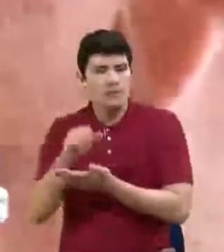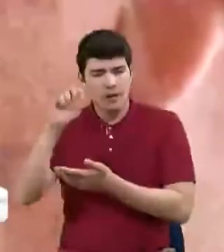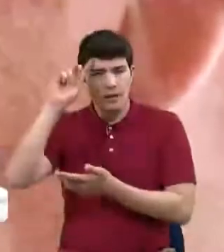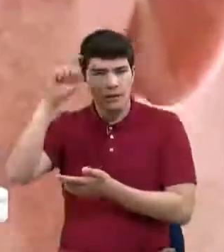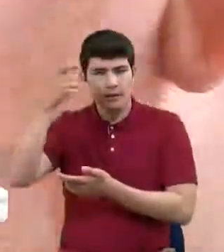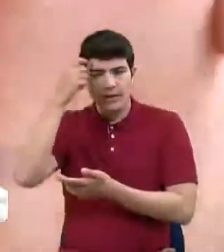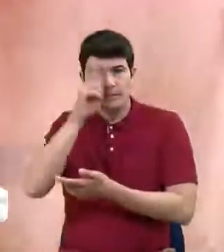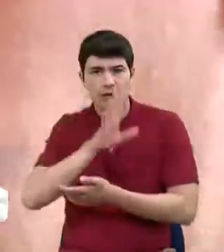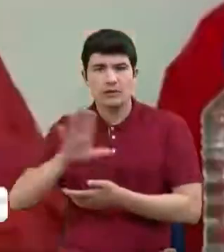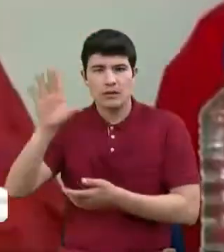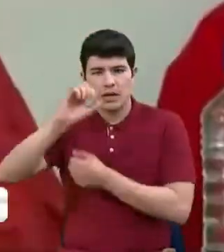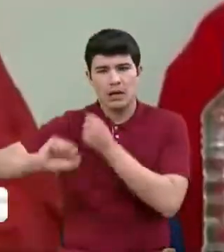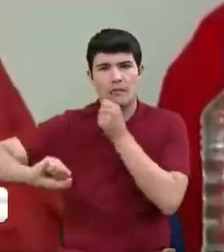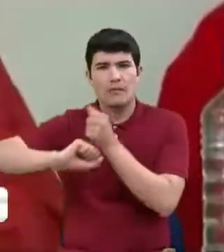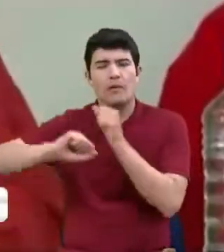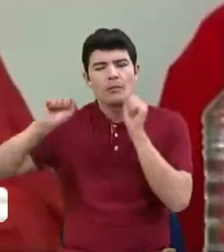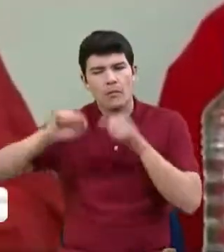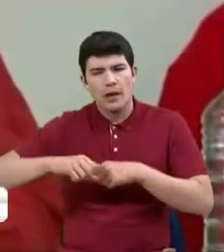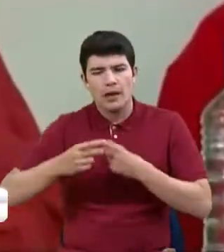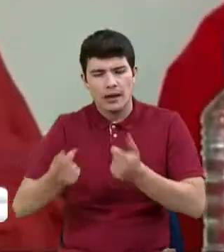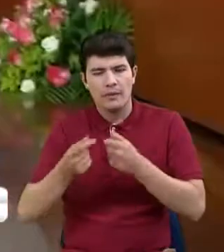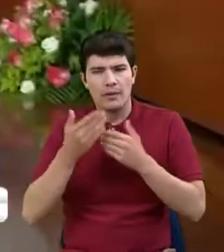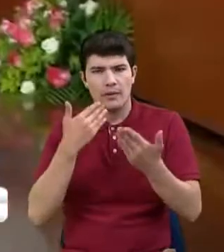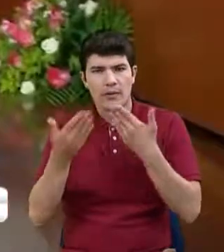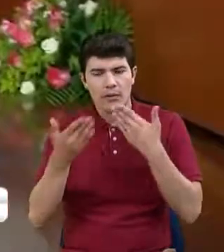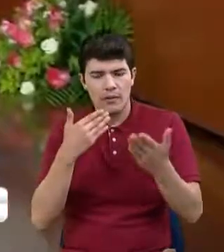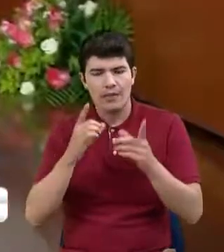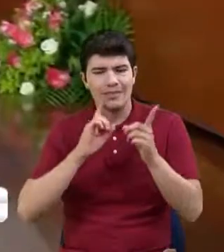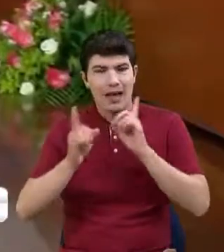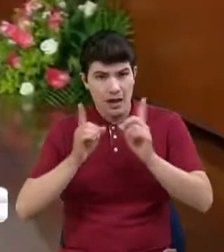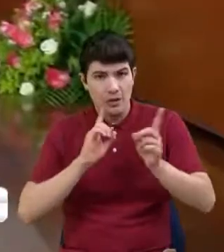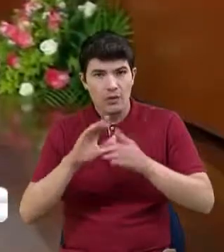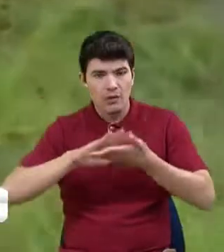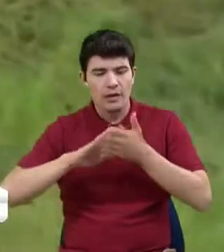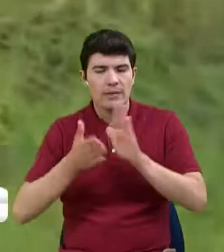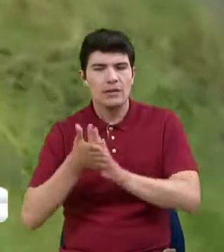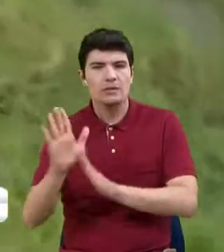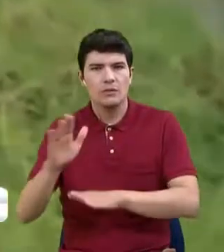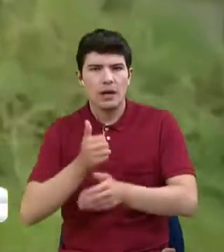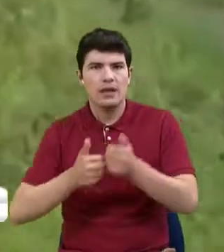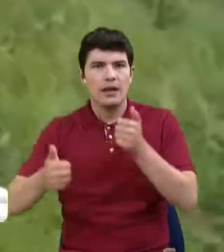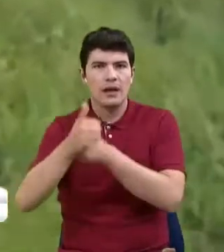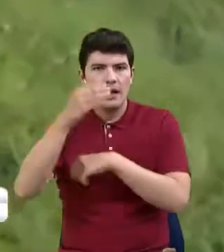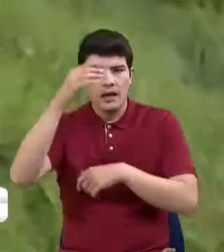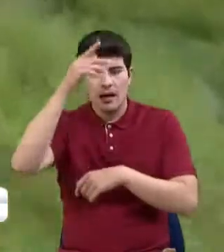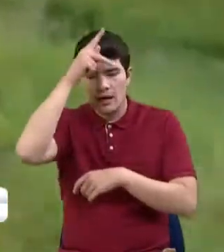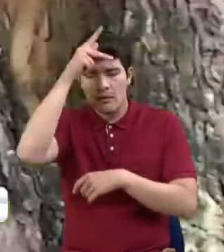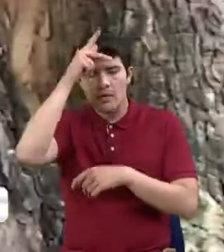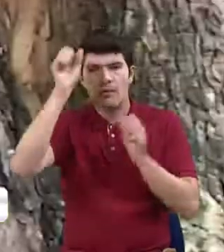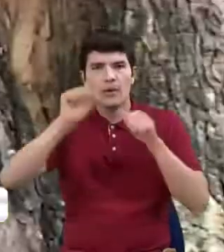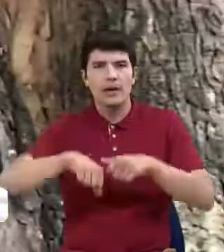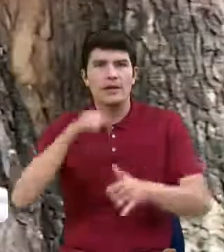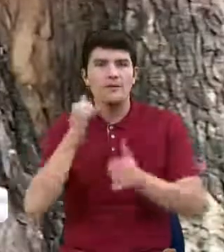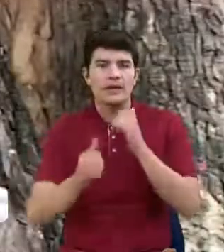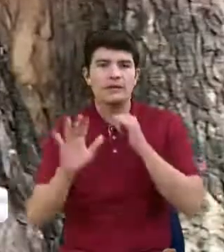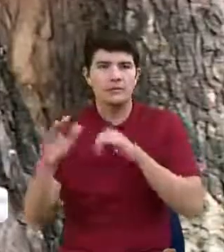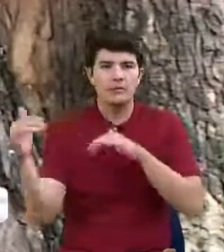de fuerza confiando en que haya celeridad ante los diálogos que se adelanta en ecuador para finalizar el conflicto con esta guerrilla